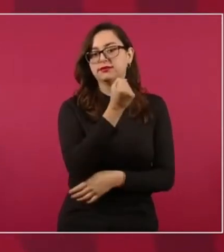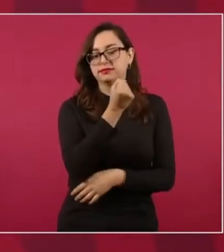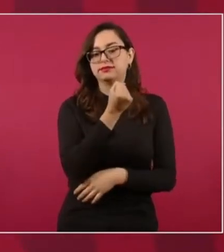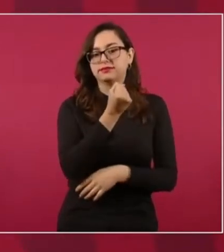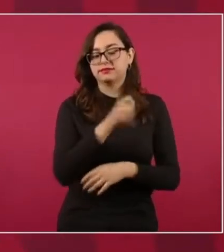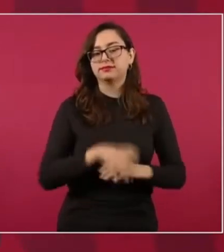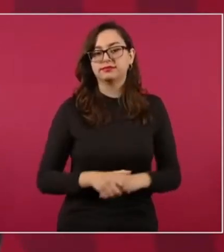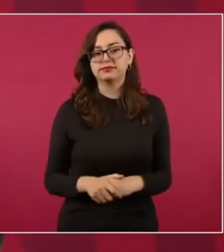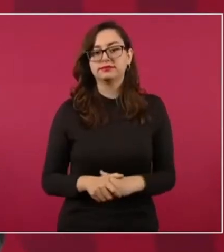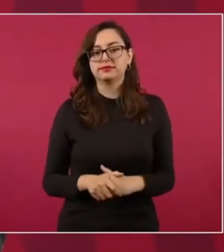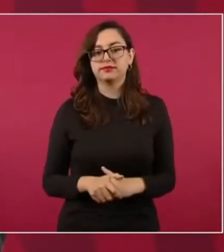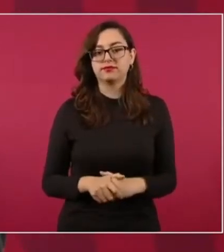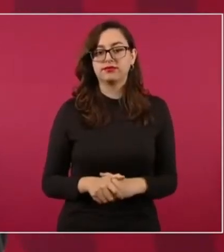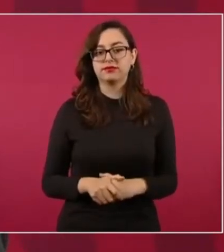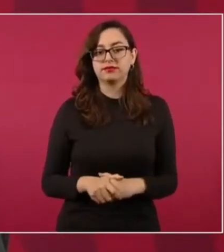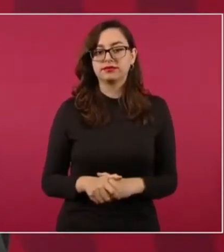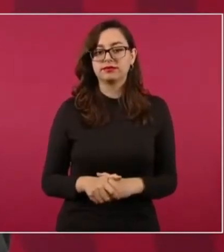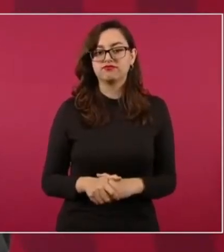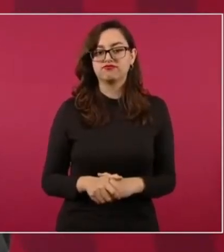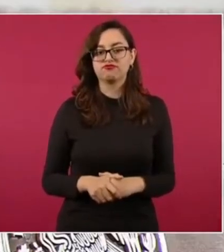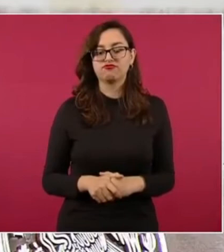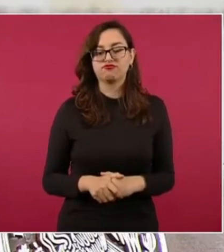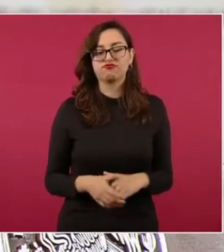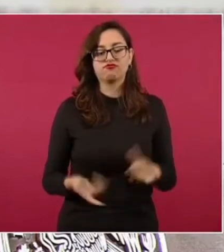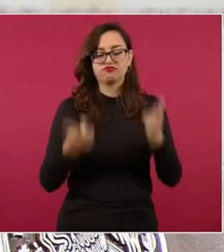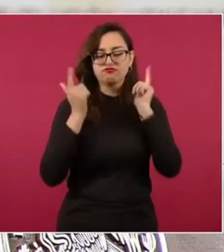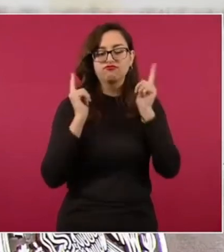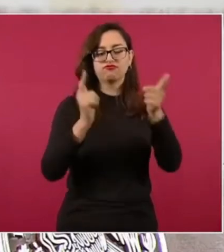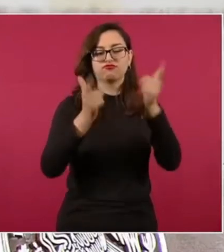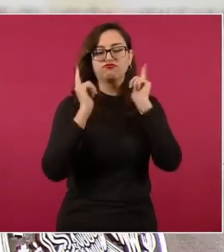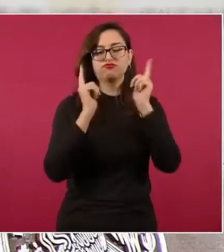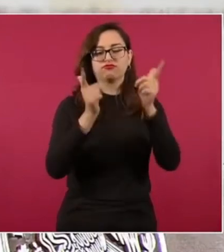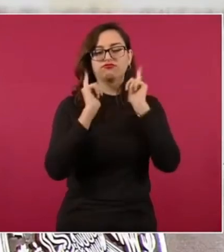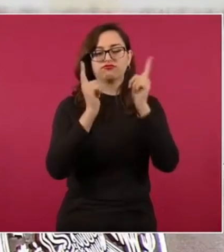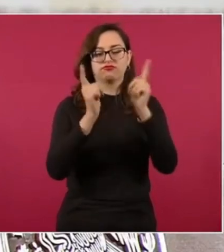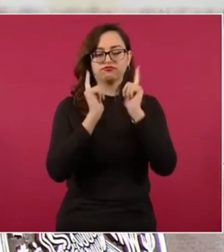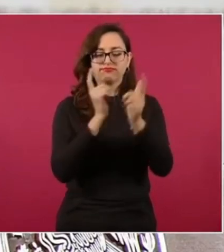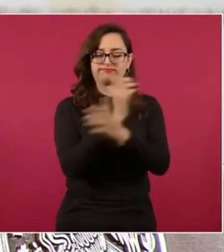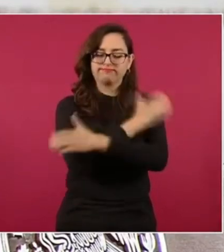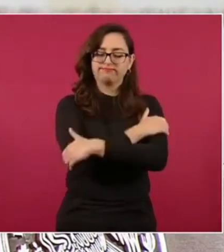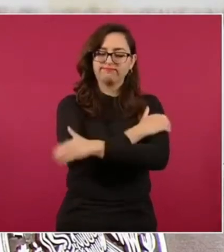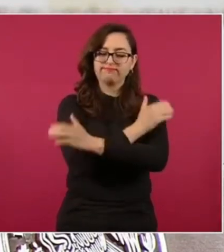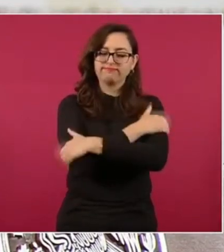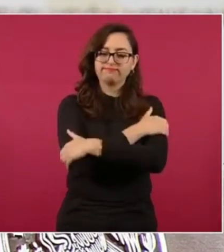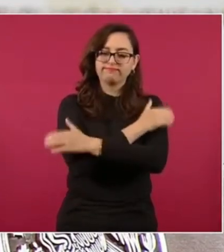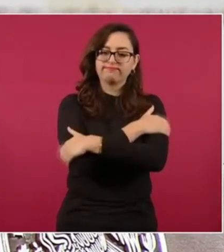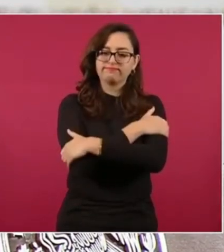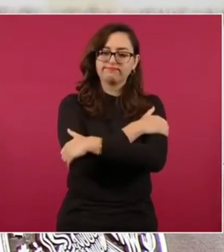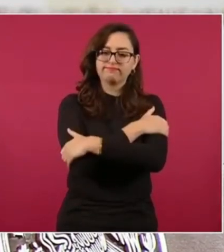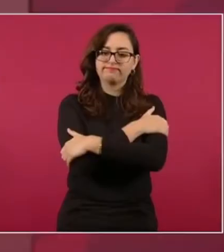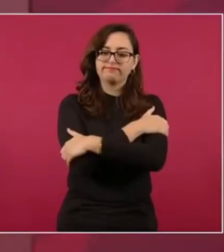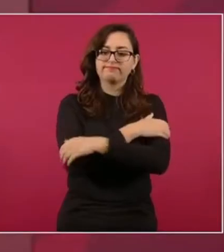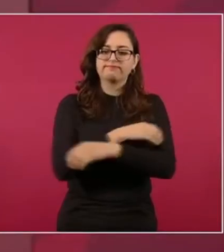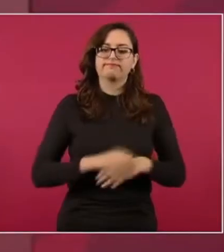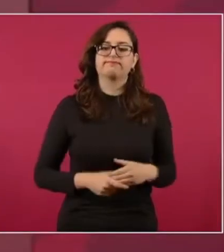y le deseo lo mejor, así, un abrazo